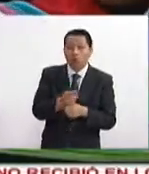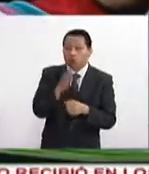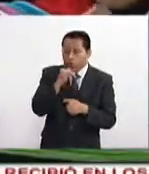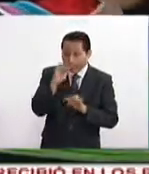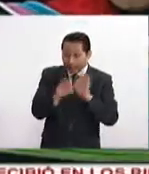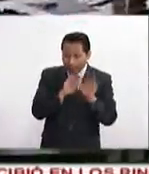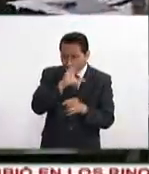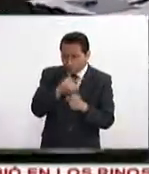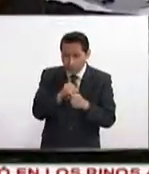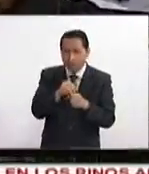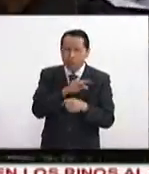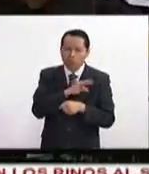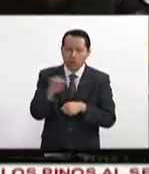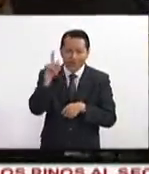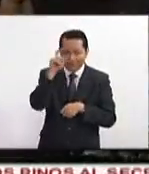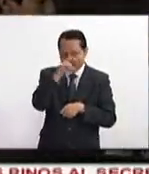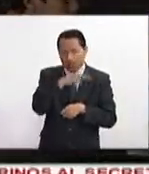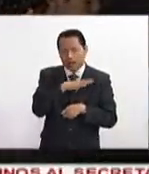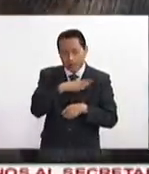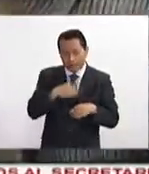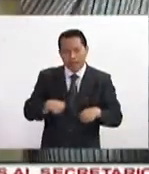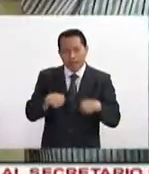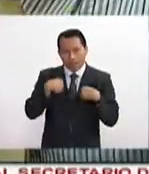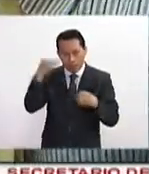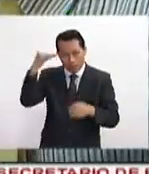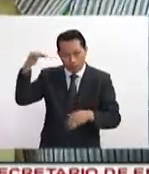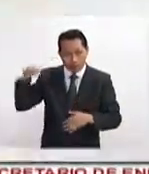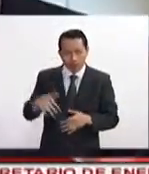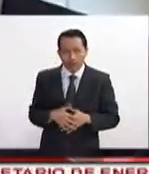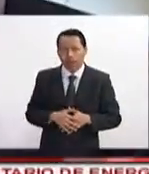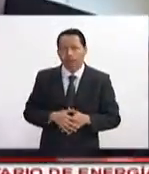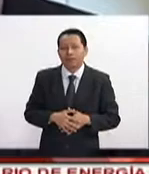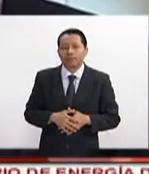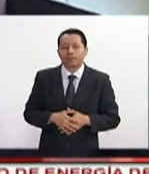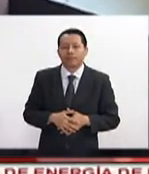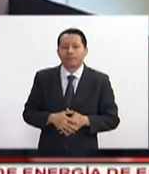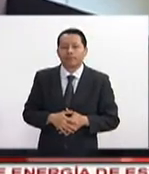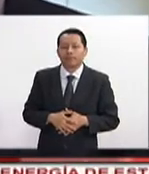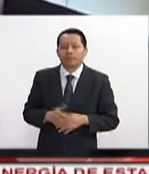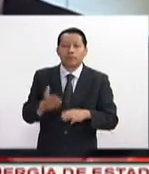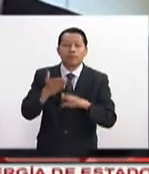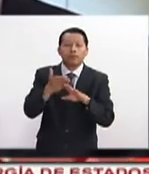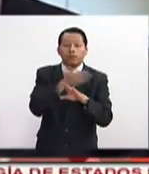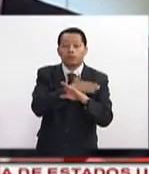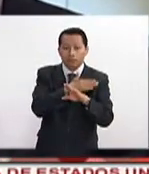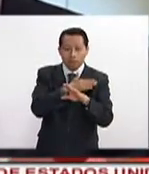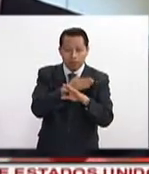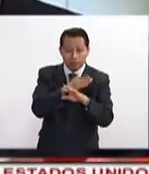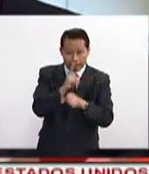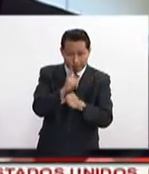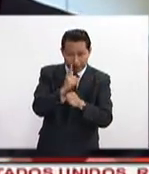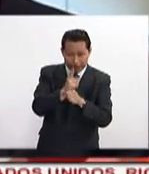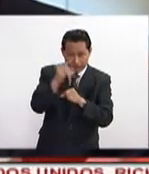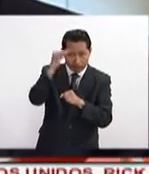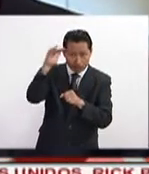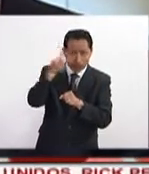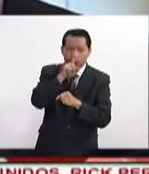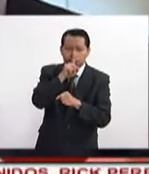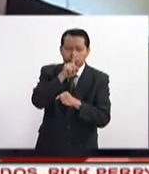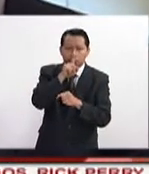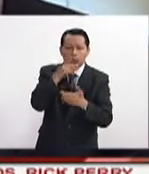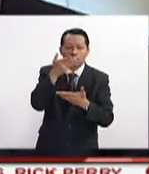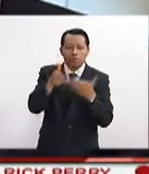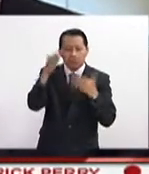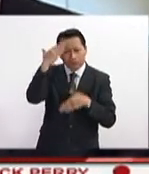tratamiento integral puede afectar seriamente la vida adulta. Anteriormente no se diagnosticaba mucho en el adulto, hoy